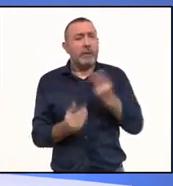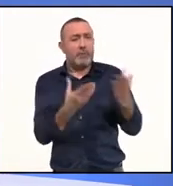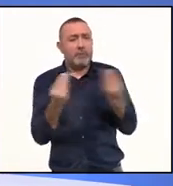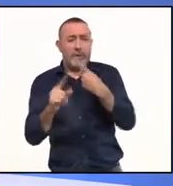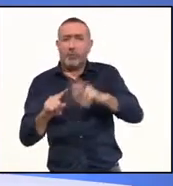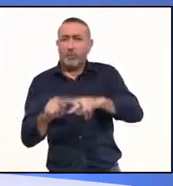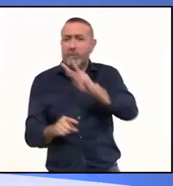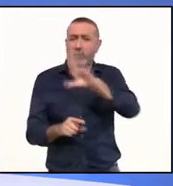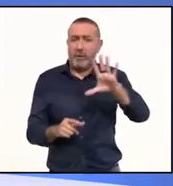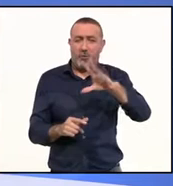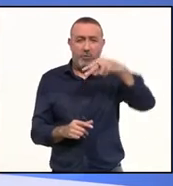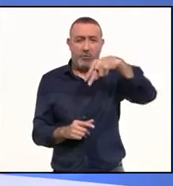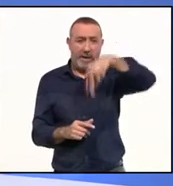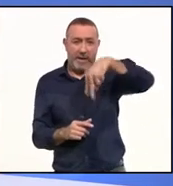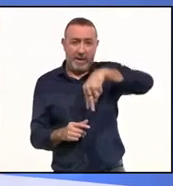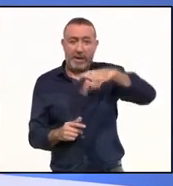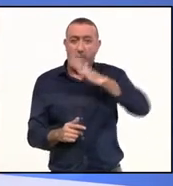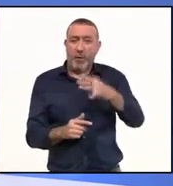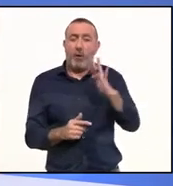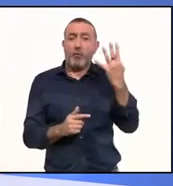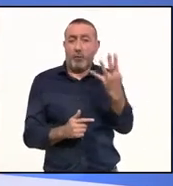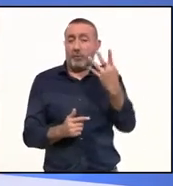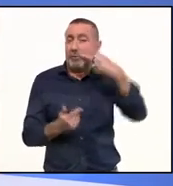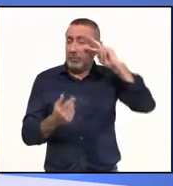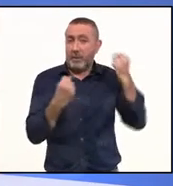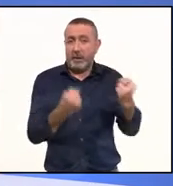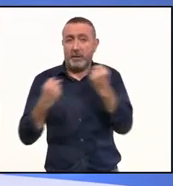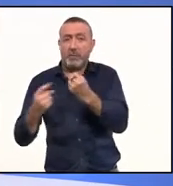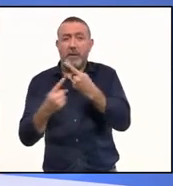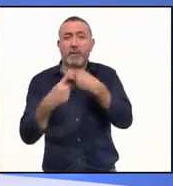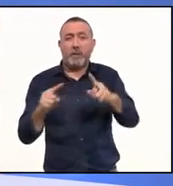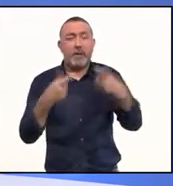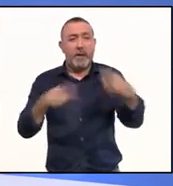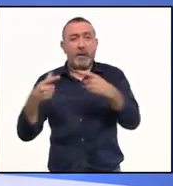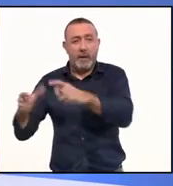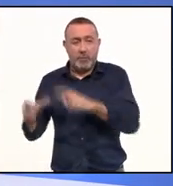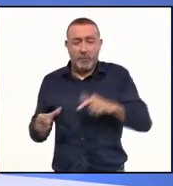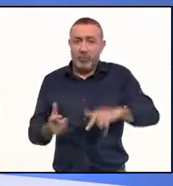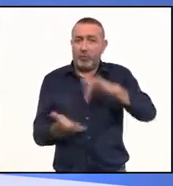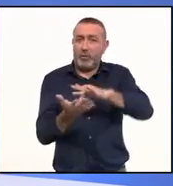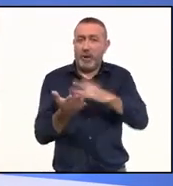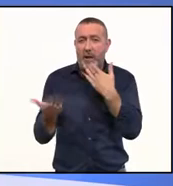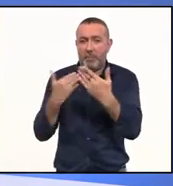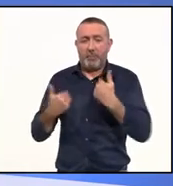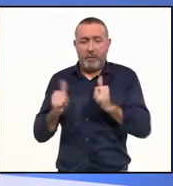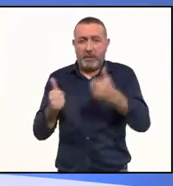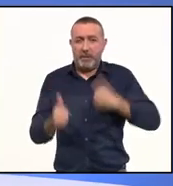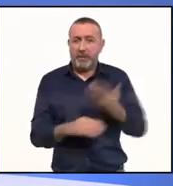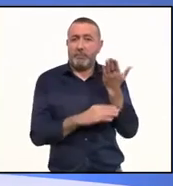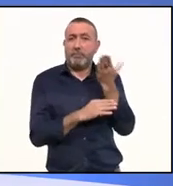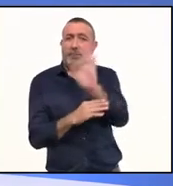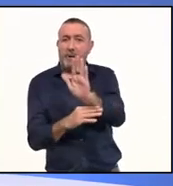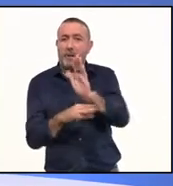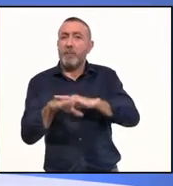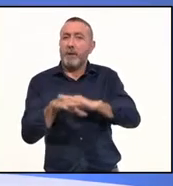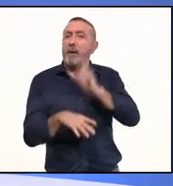falta la de esta mesa que es la de cuatro expertos en diferentes ámbitos con los que vamos a charlar a partir de ella les voy a presentar para que vean